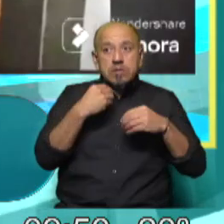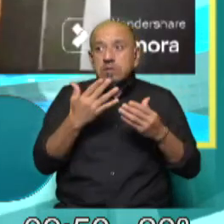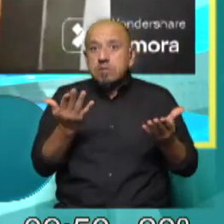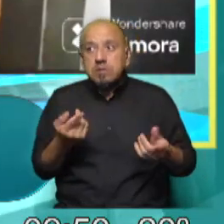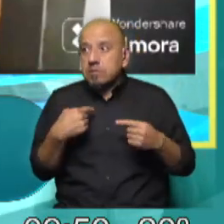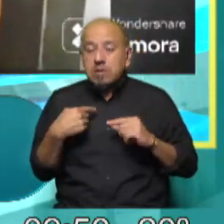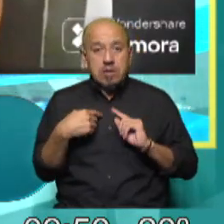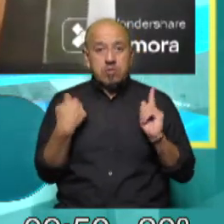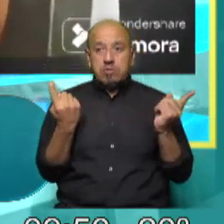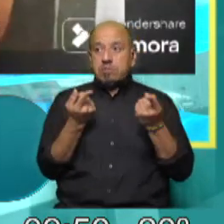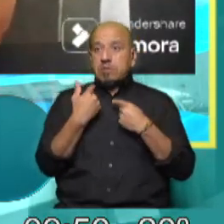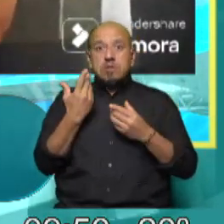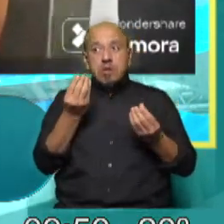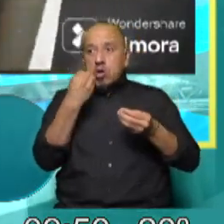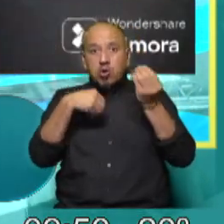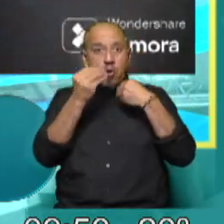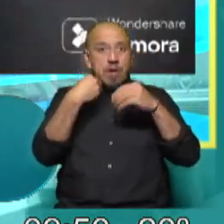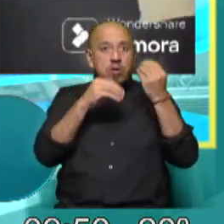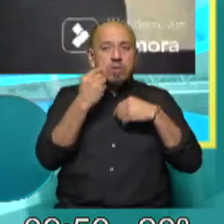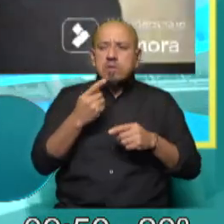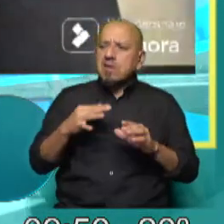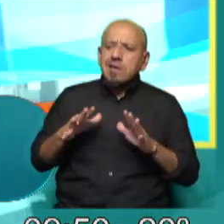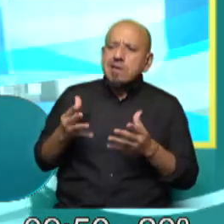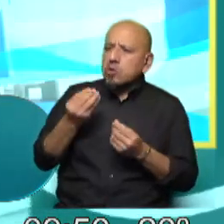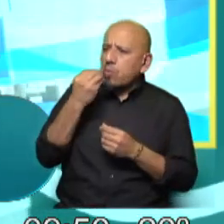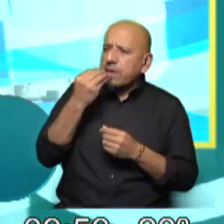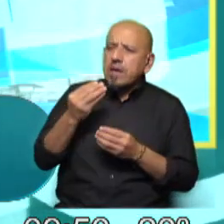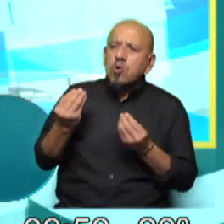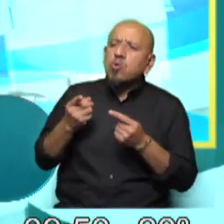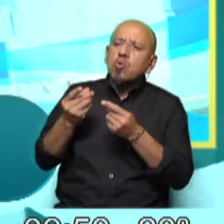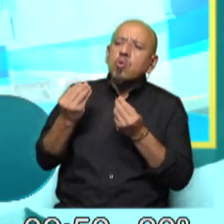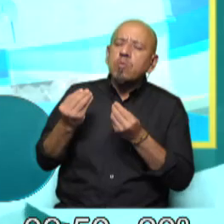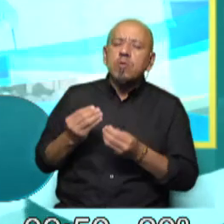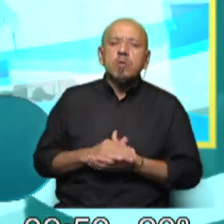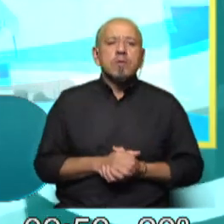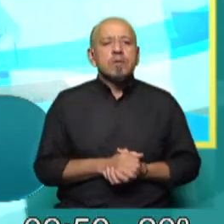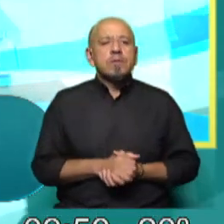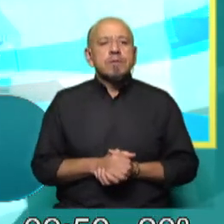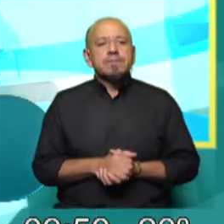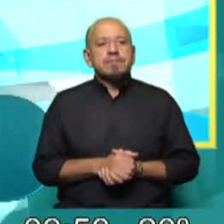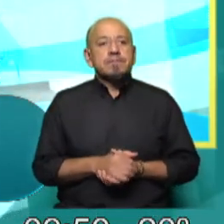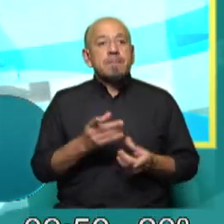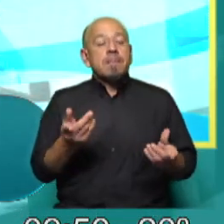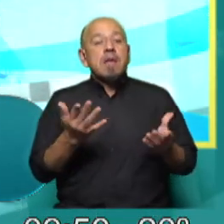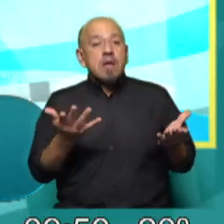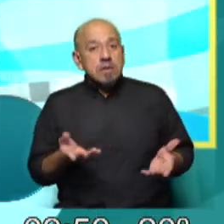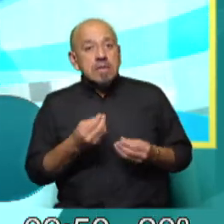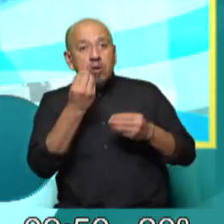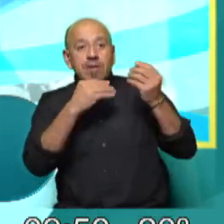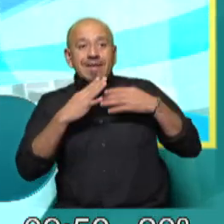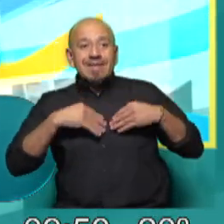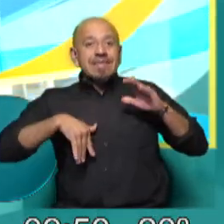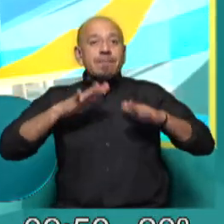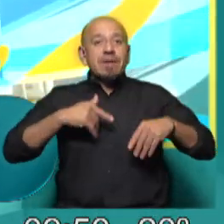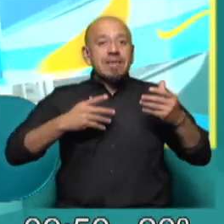Nos gusta comer a todos. ¿A quién no le gusta comer? ¿En qué se basa una dieta de alguien que hace tu disciplina? Mira, la dieta se basa según el metabolismo de